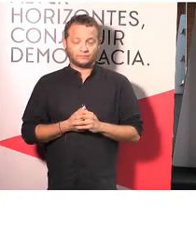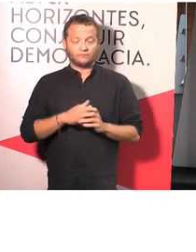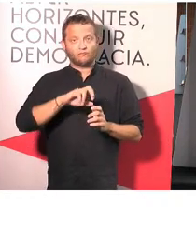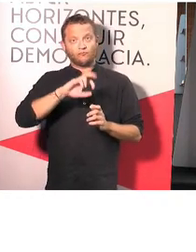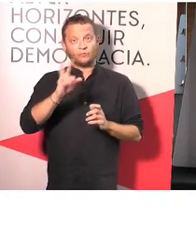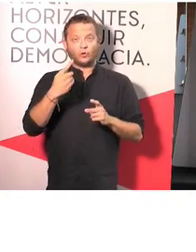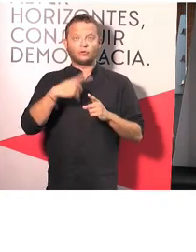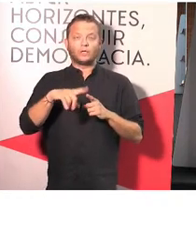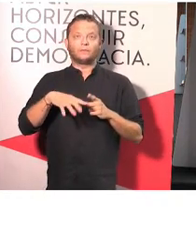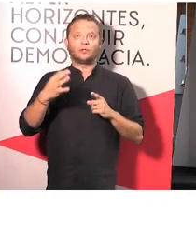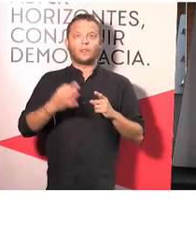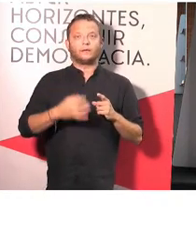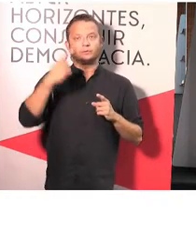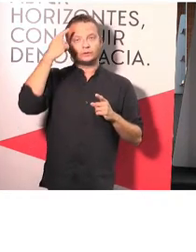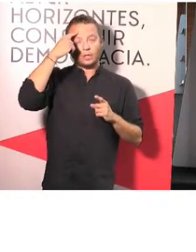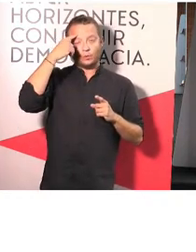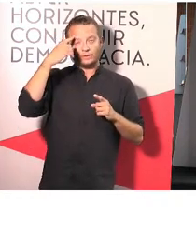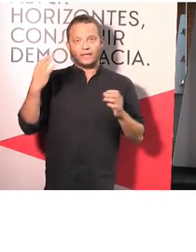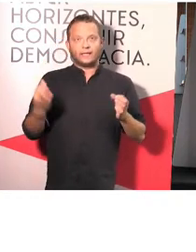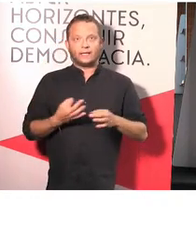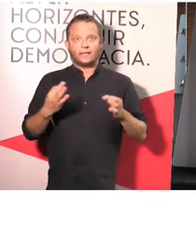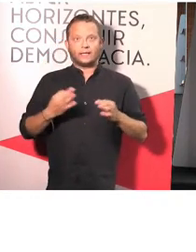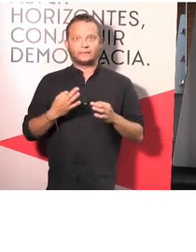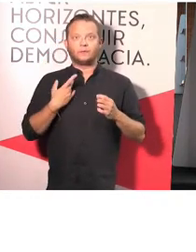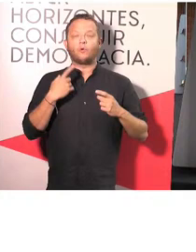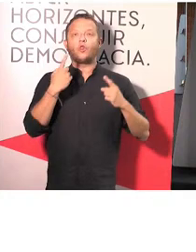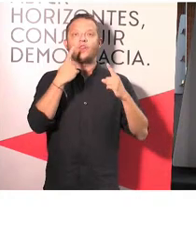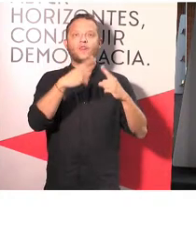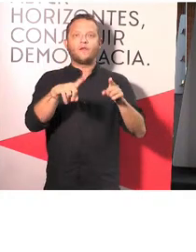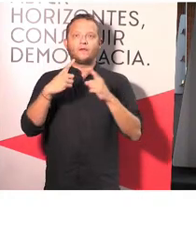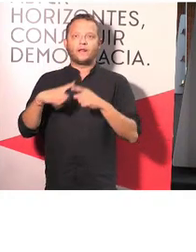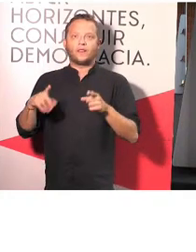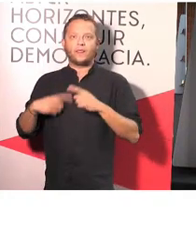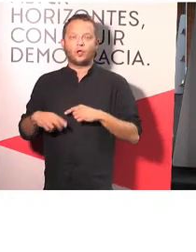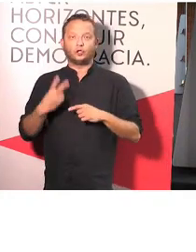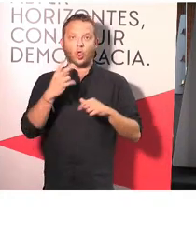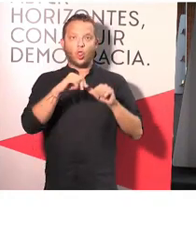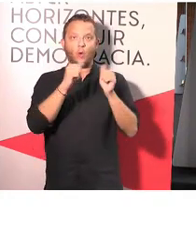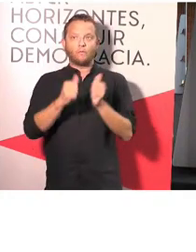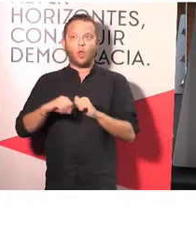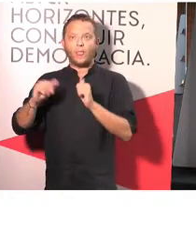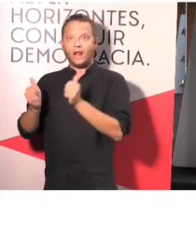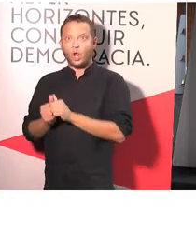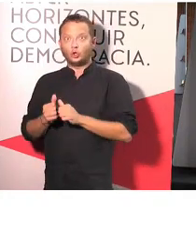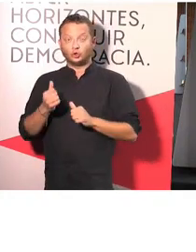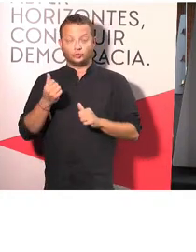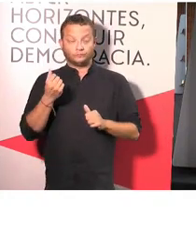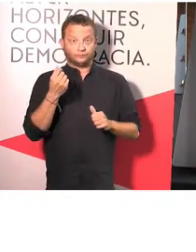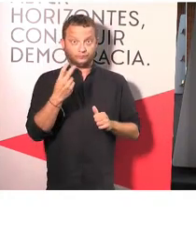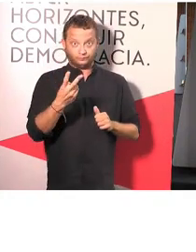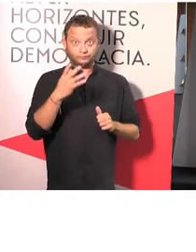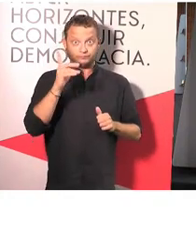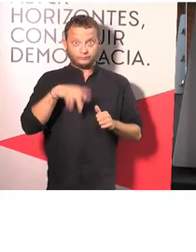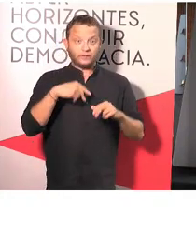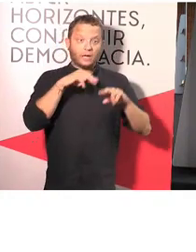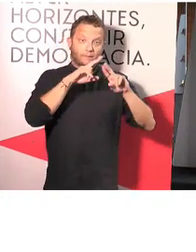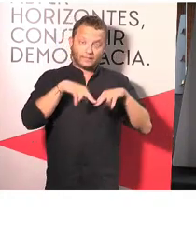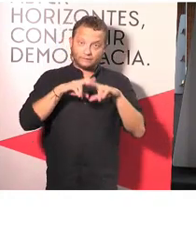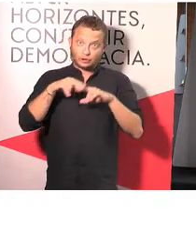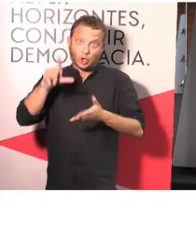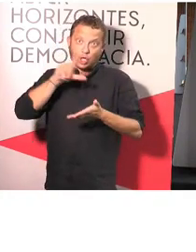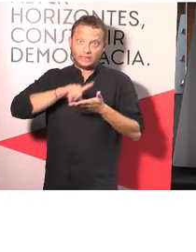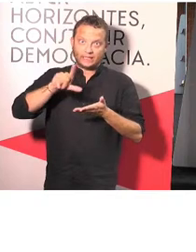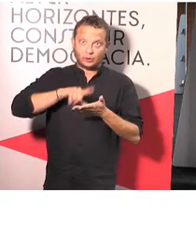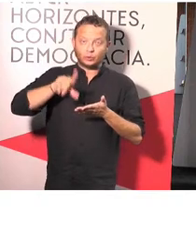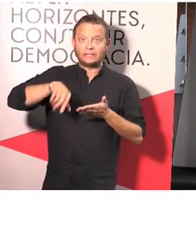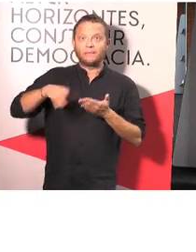Otro elemento a tener en cuenta es que en la diferenciación de estos dos modelos y sobre la base de, bueno, de una revisión de la literatura, pero